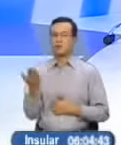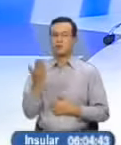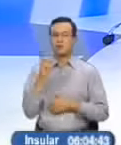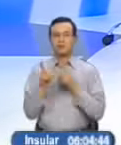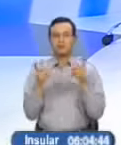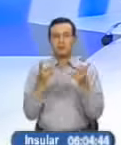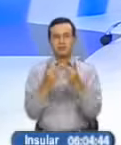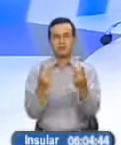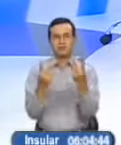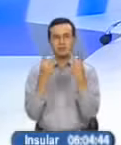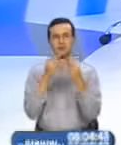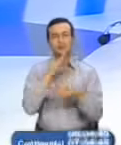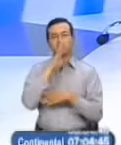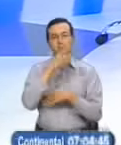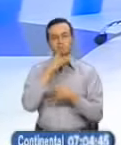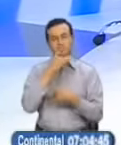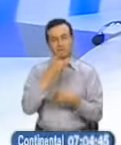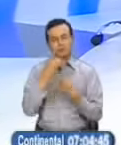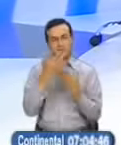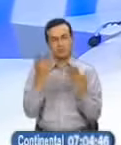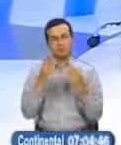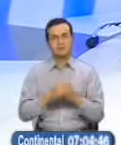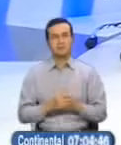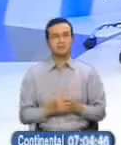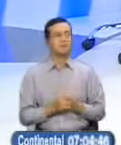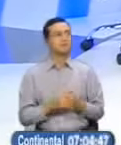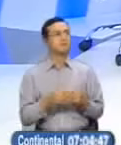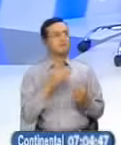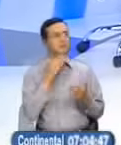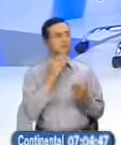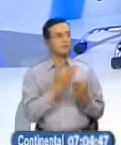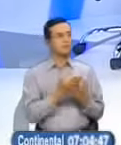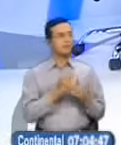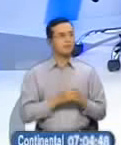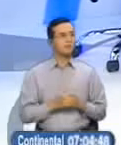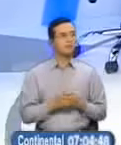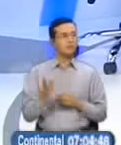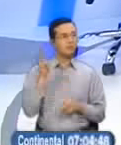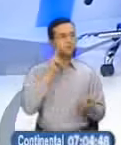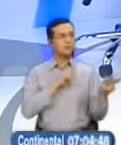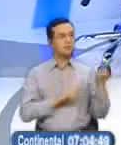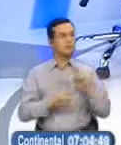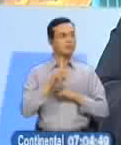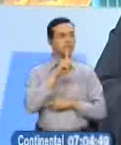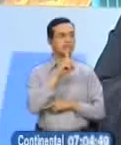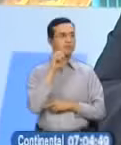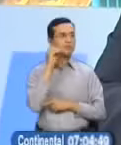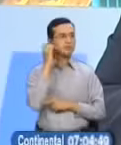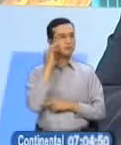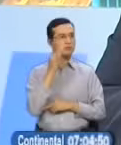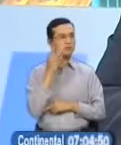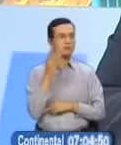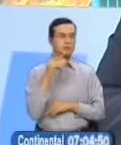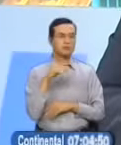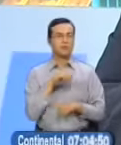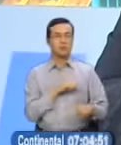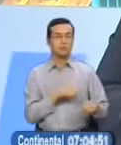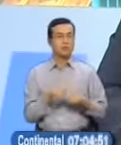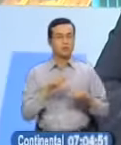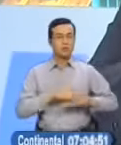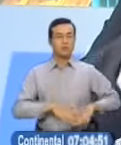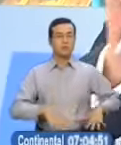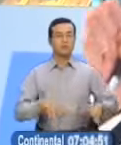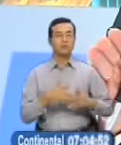a quienes nos escuchan. Siempre es un gusto estar aquí. Gracias. Bueno, hagamos esta evaluación. Los 100 días luego del terremoto en las